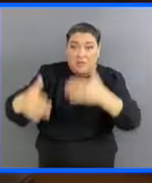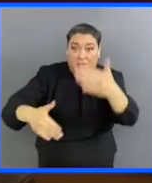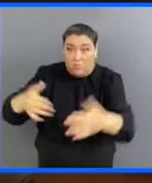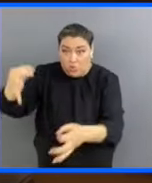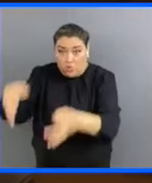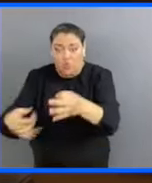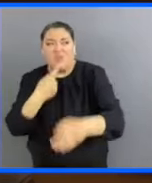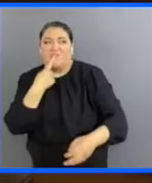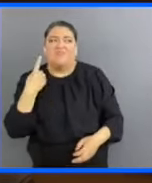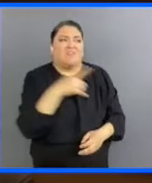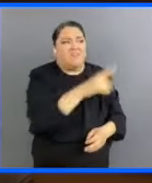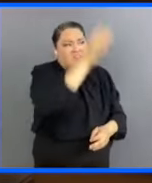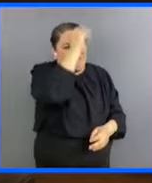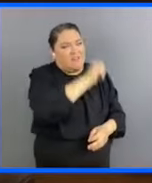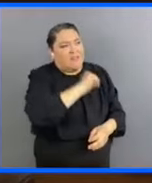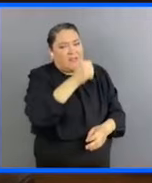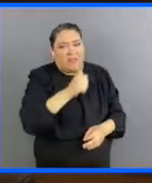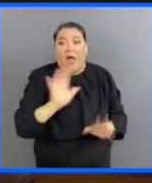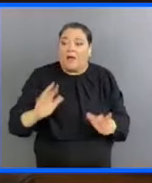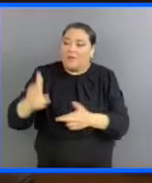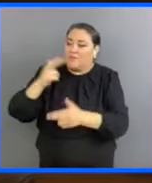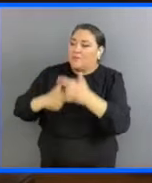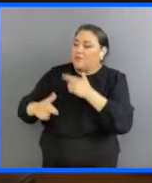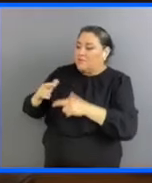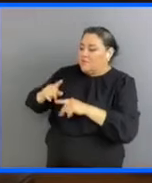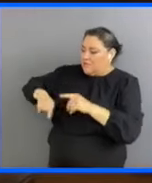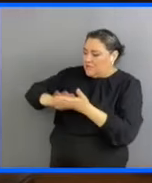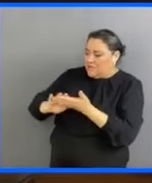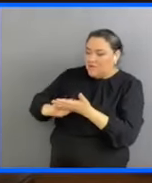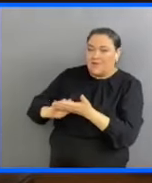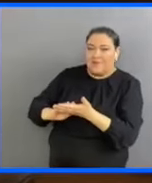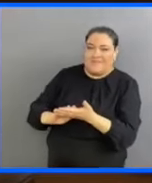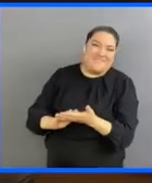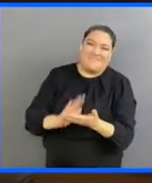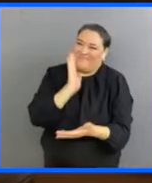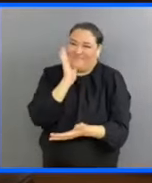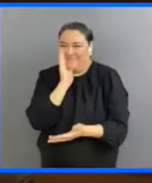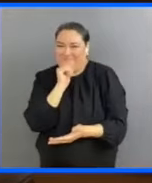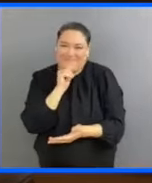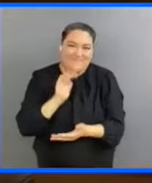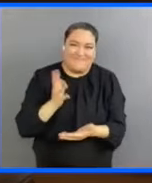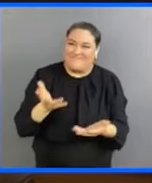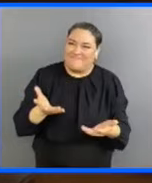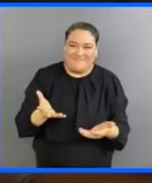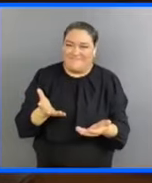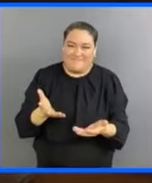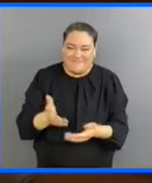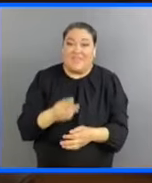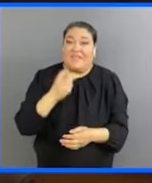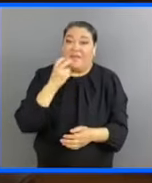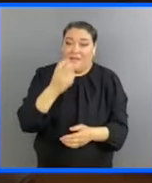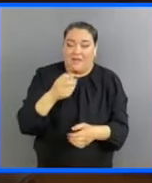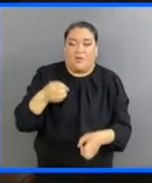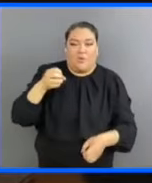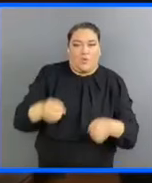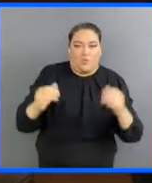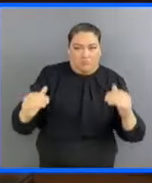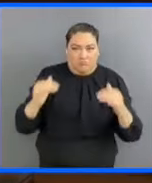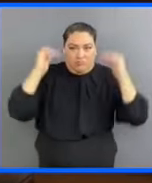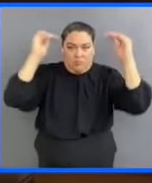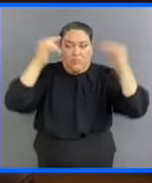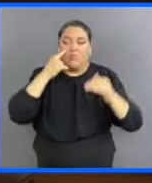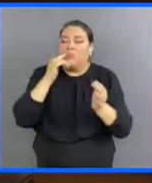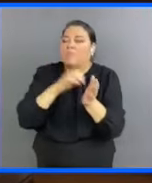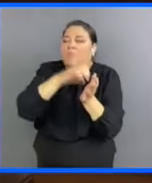sentencia terminal como las que dicta la Corte. Pues si no estaríamos